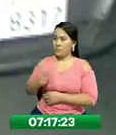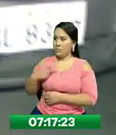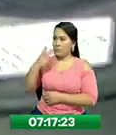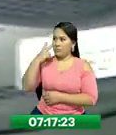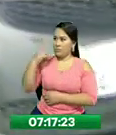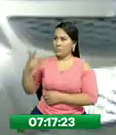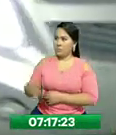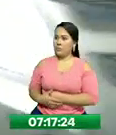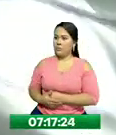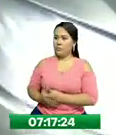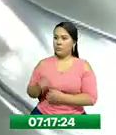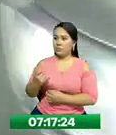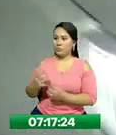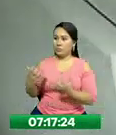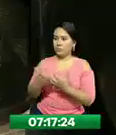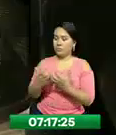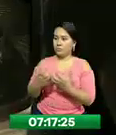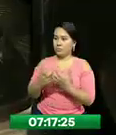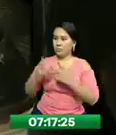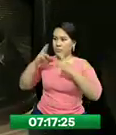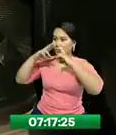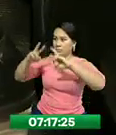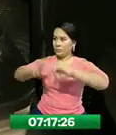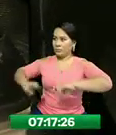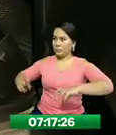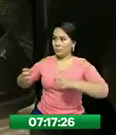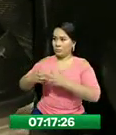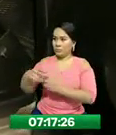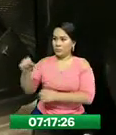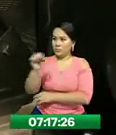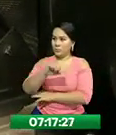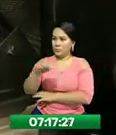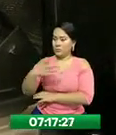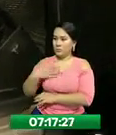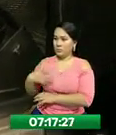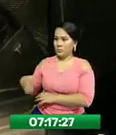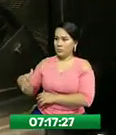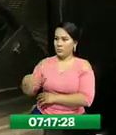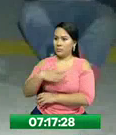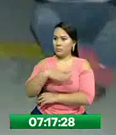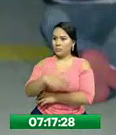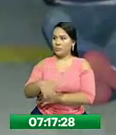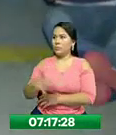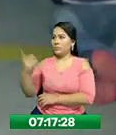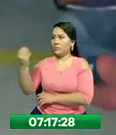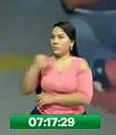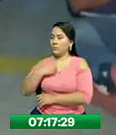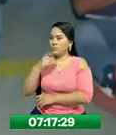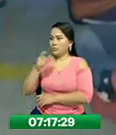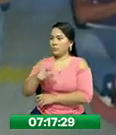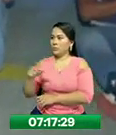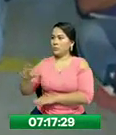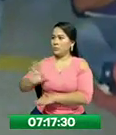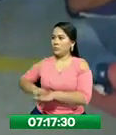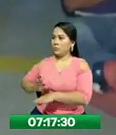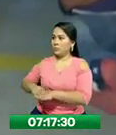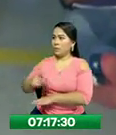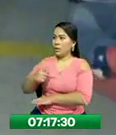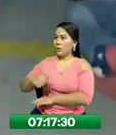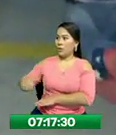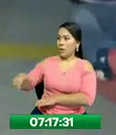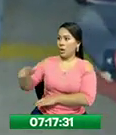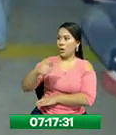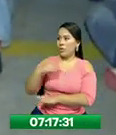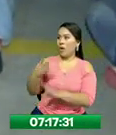Por ahora se investiga la procedencia de los automotores. En cuanto a los sospechosos, todos ellos